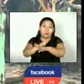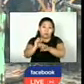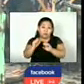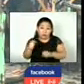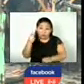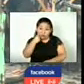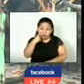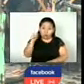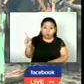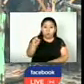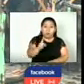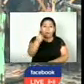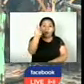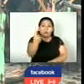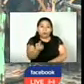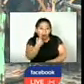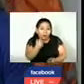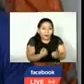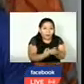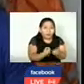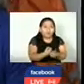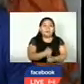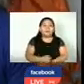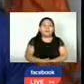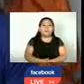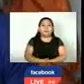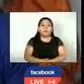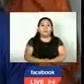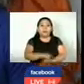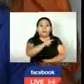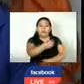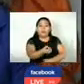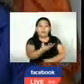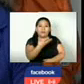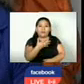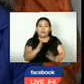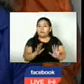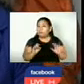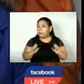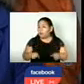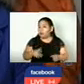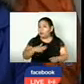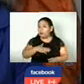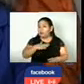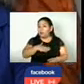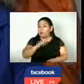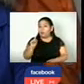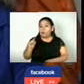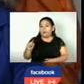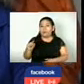presencia permanente de socorristas en el lugar también ellos nos hacían hincapié del poder tener